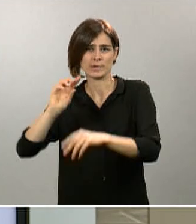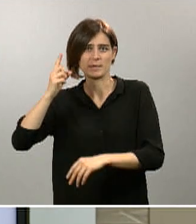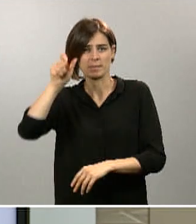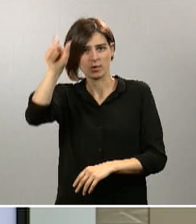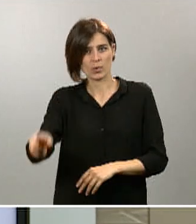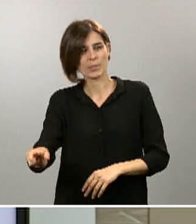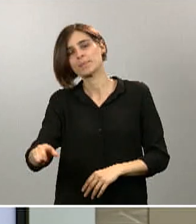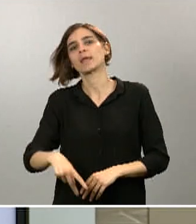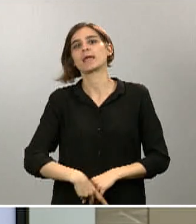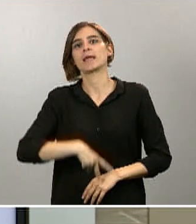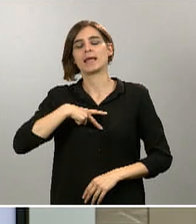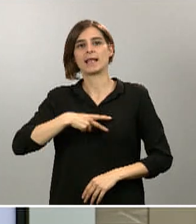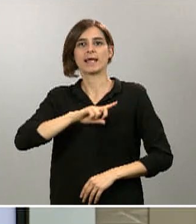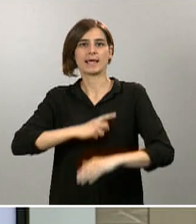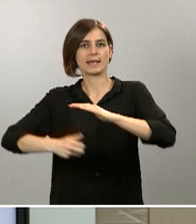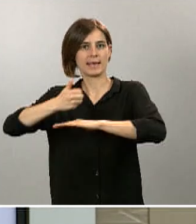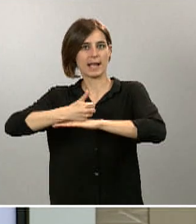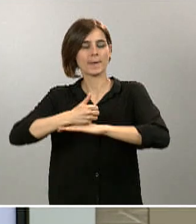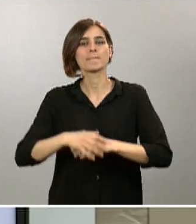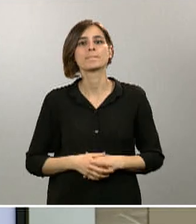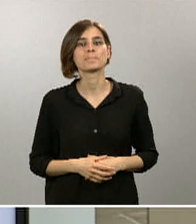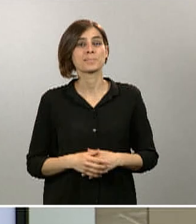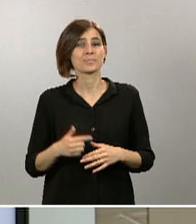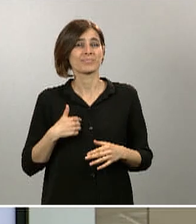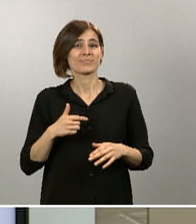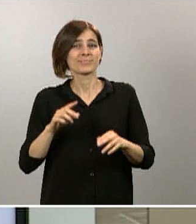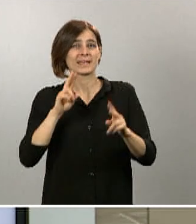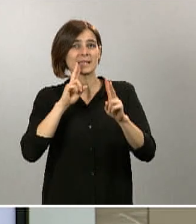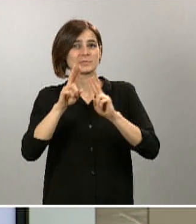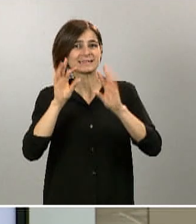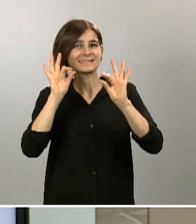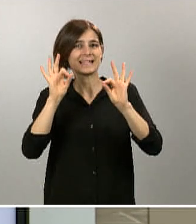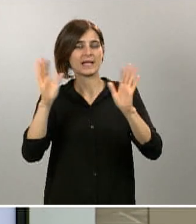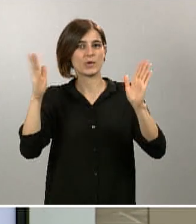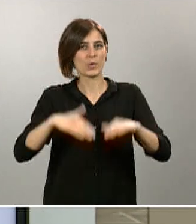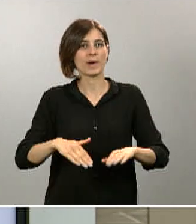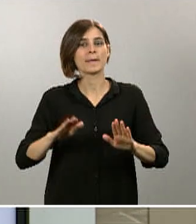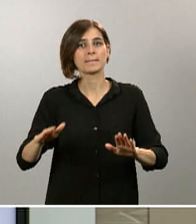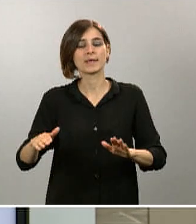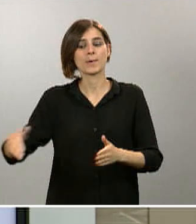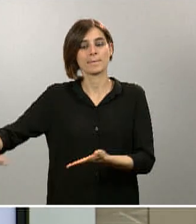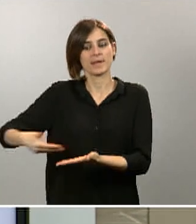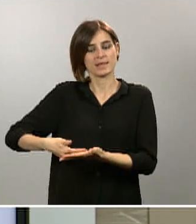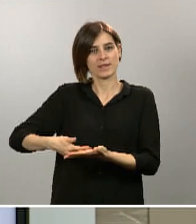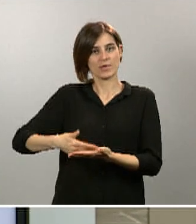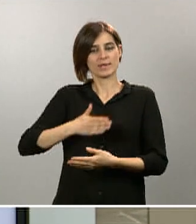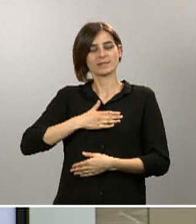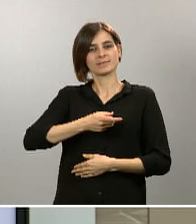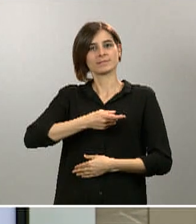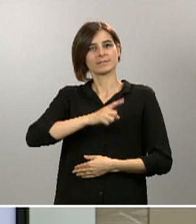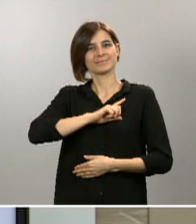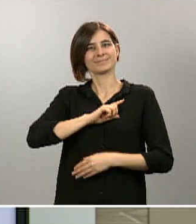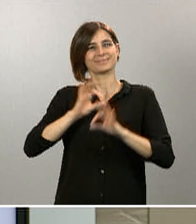lo que quiero recordarles es que las peticiones a las Fuerzas Armadas vienen, sobre todo de estos temas sociales,